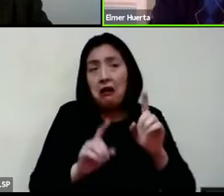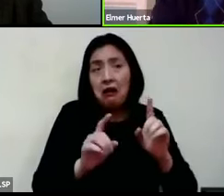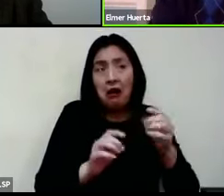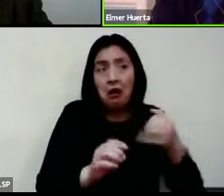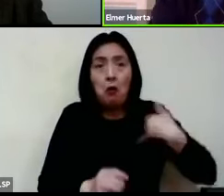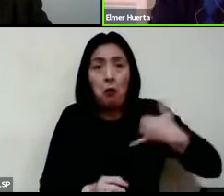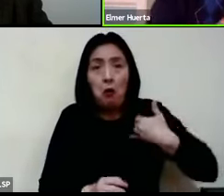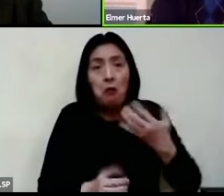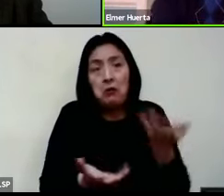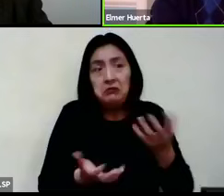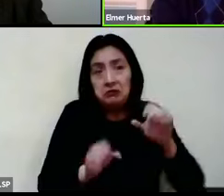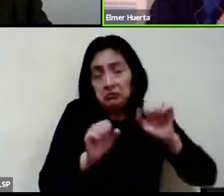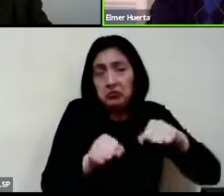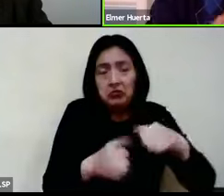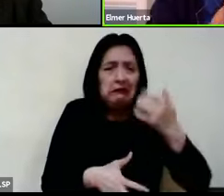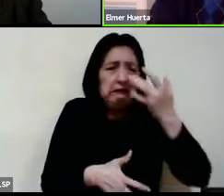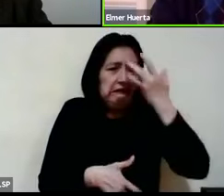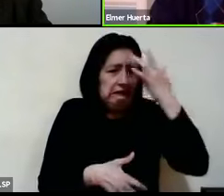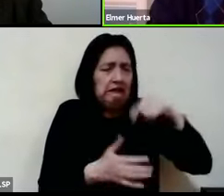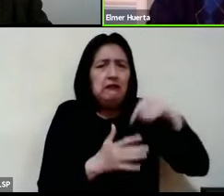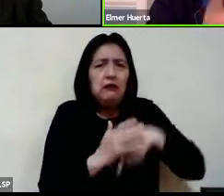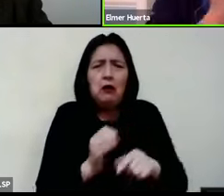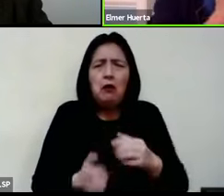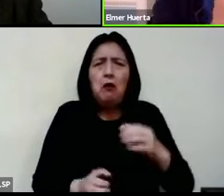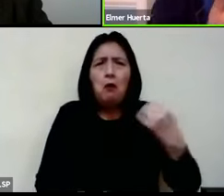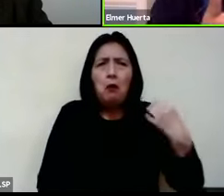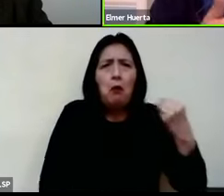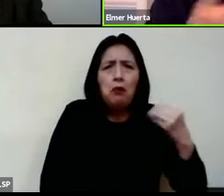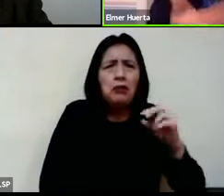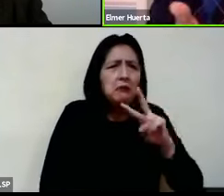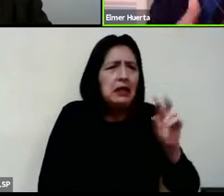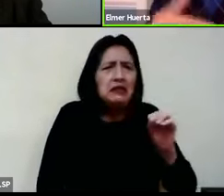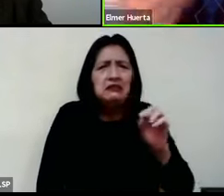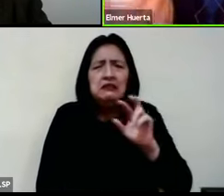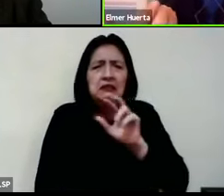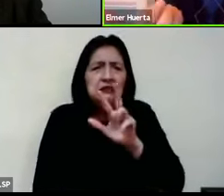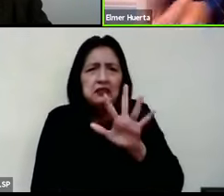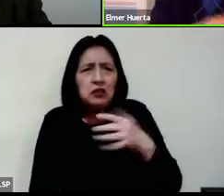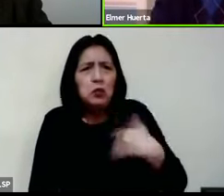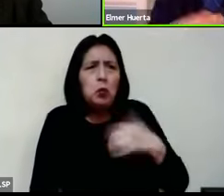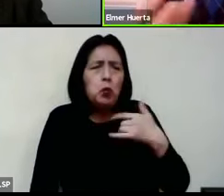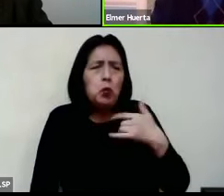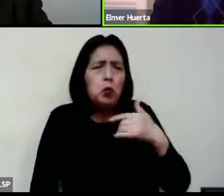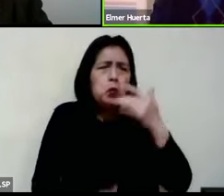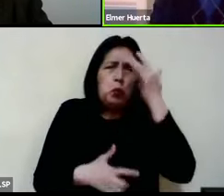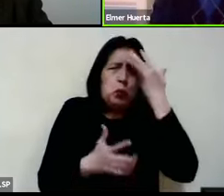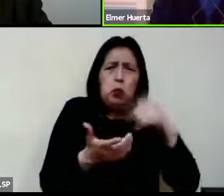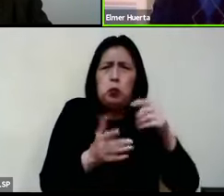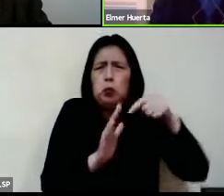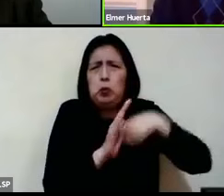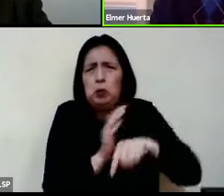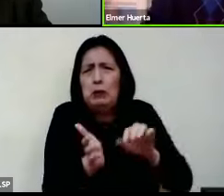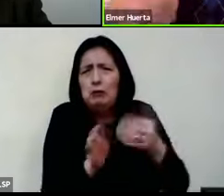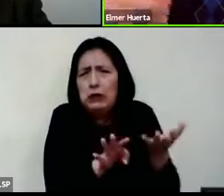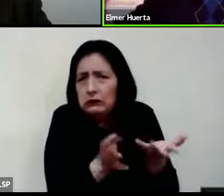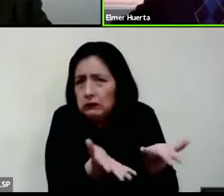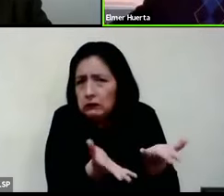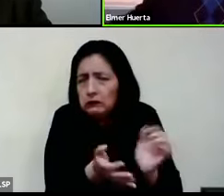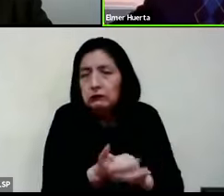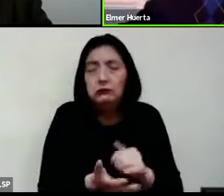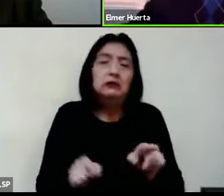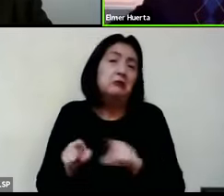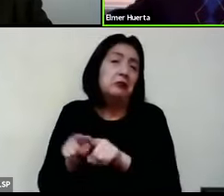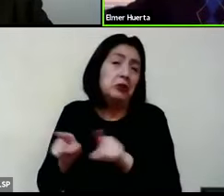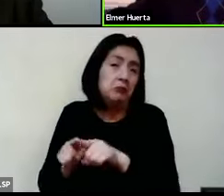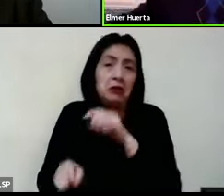que se ha complicado, hay muchachos de 20, 25, 30 años que se han complicado muchísimo y han fallecido. Y así como hay